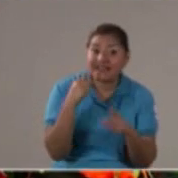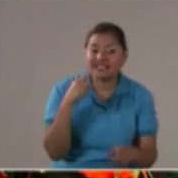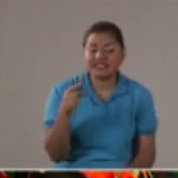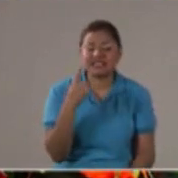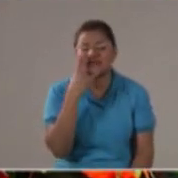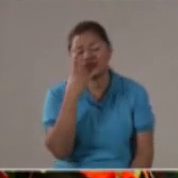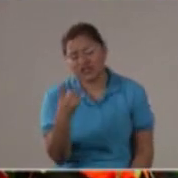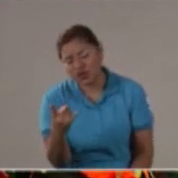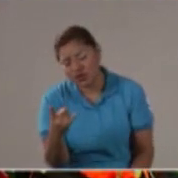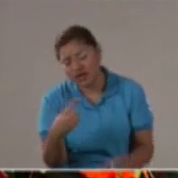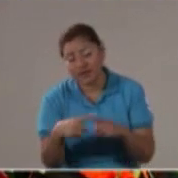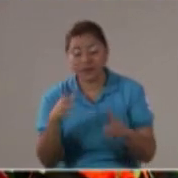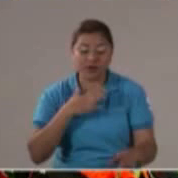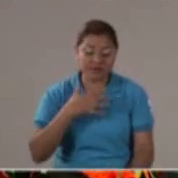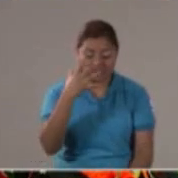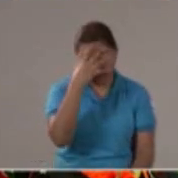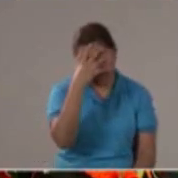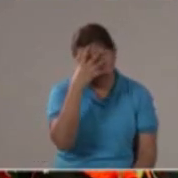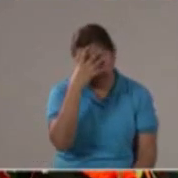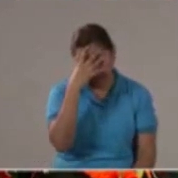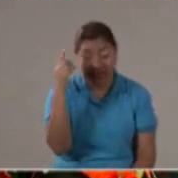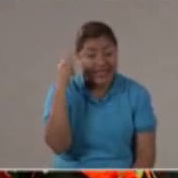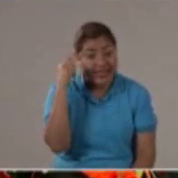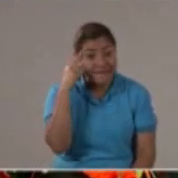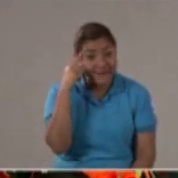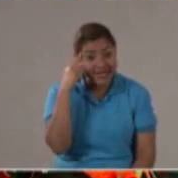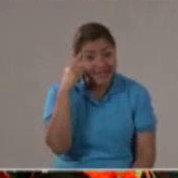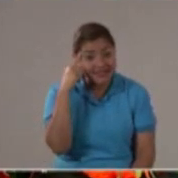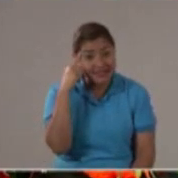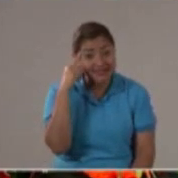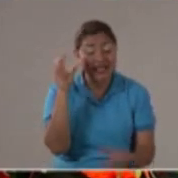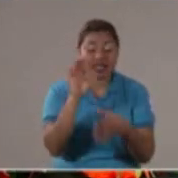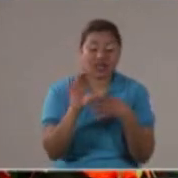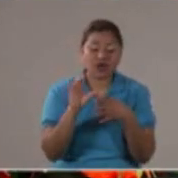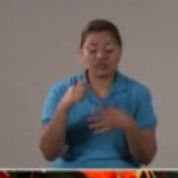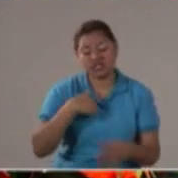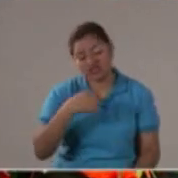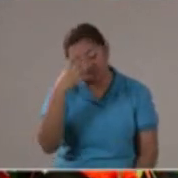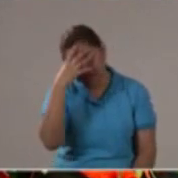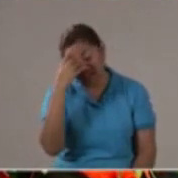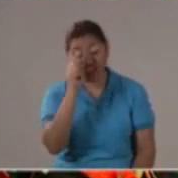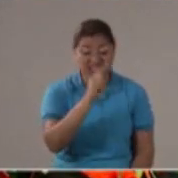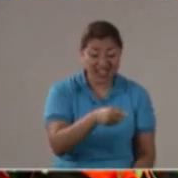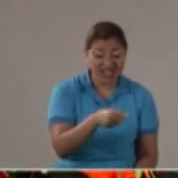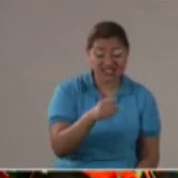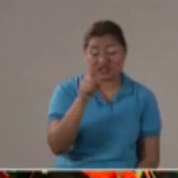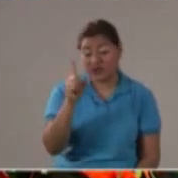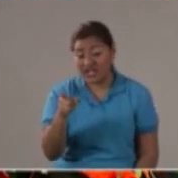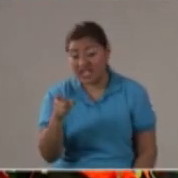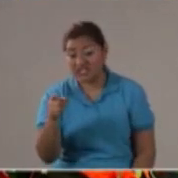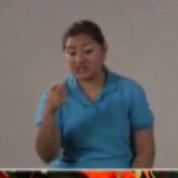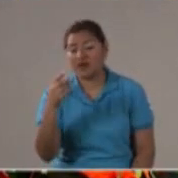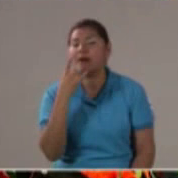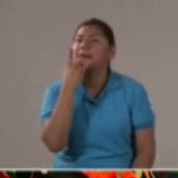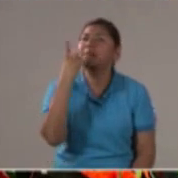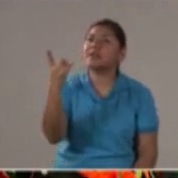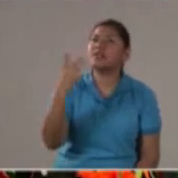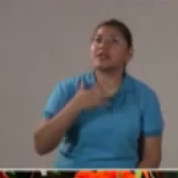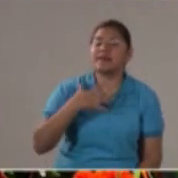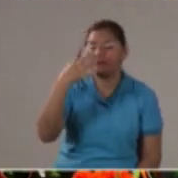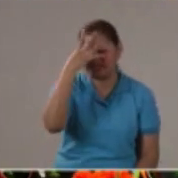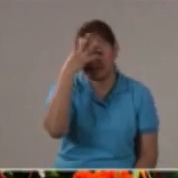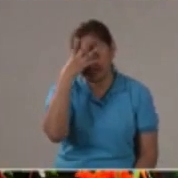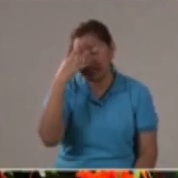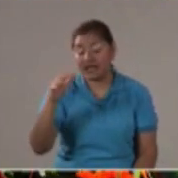perdóname por mis pecados, Señor. Y empiezas a pensar: pequé en esto, Señor, perdona mis pecados,